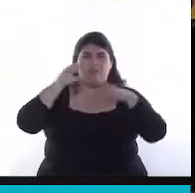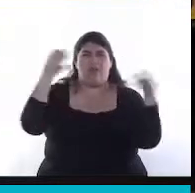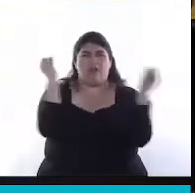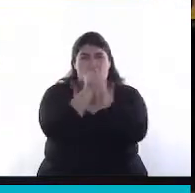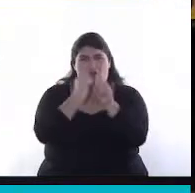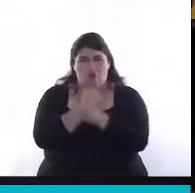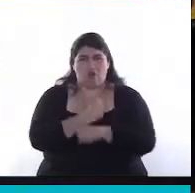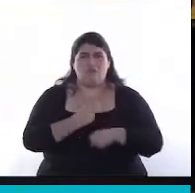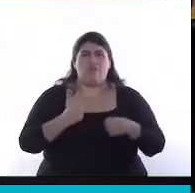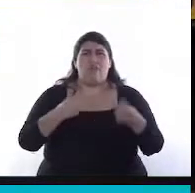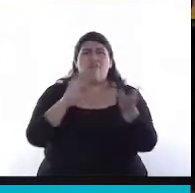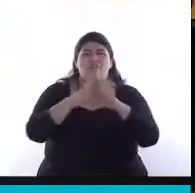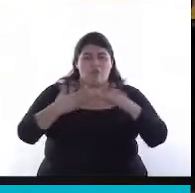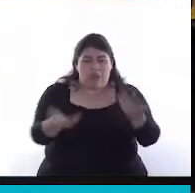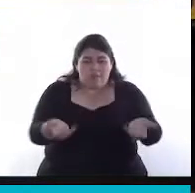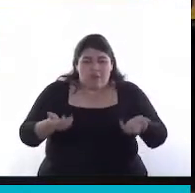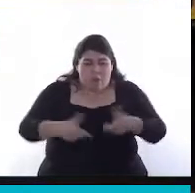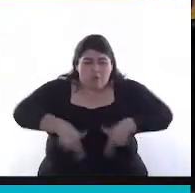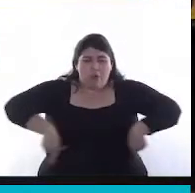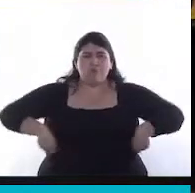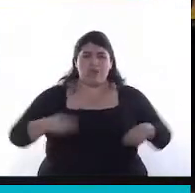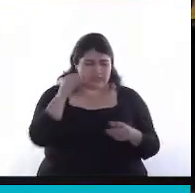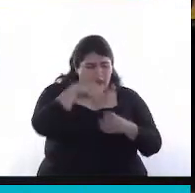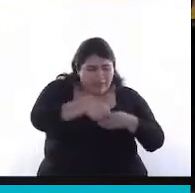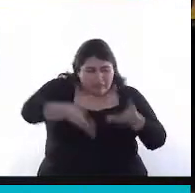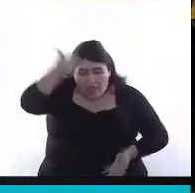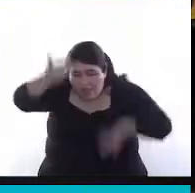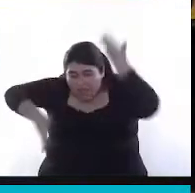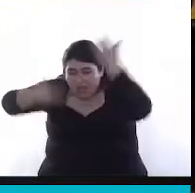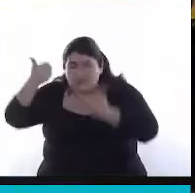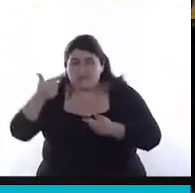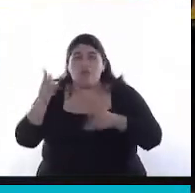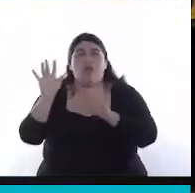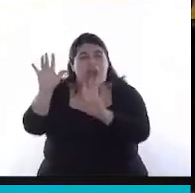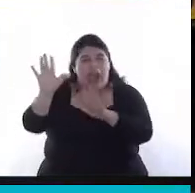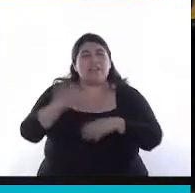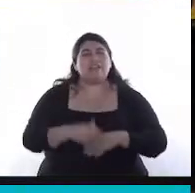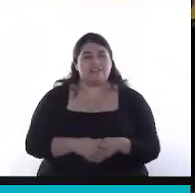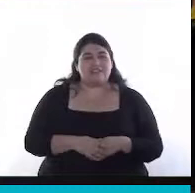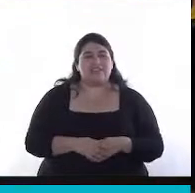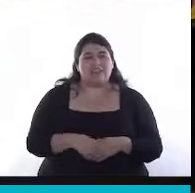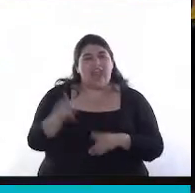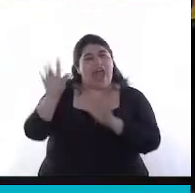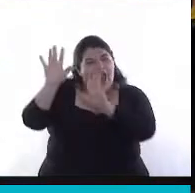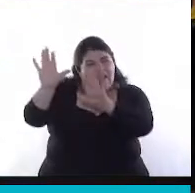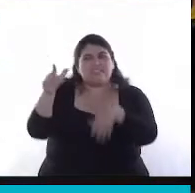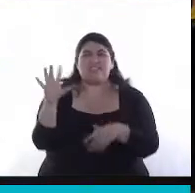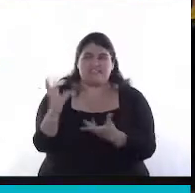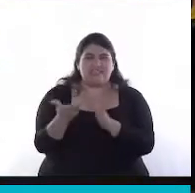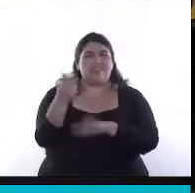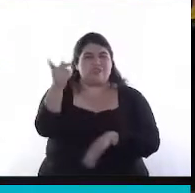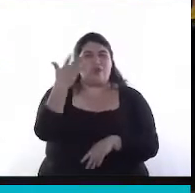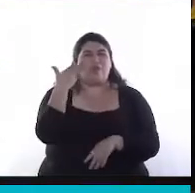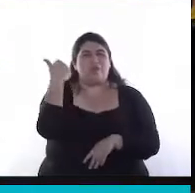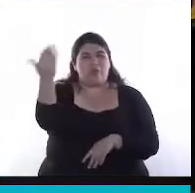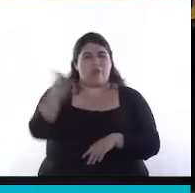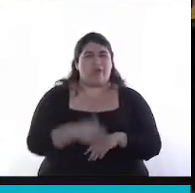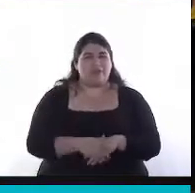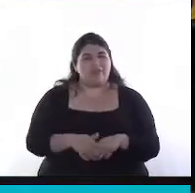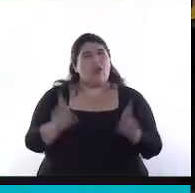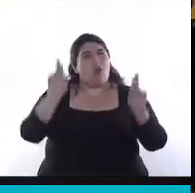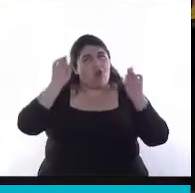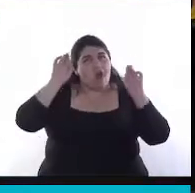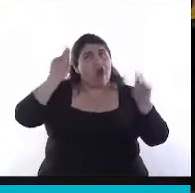de las bombachas porque así son así son de miserables que dios lo tenga la gloria y lo recoja la